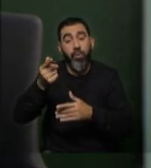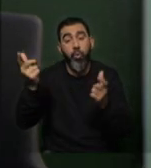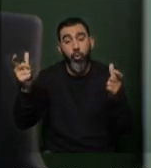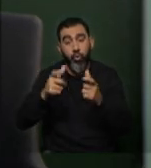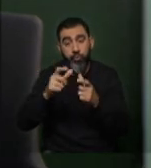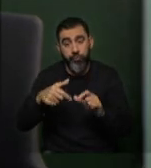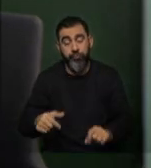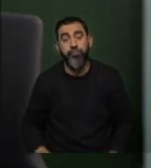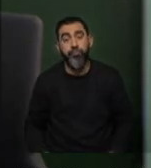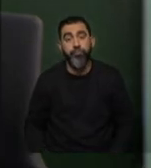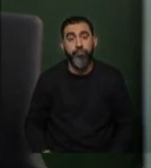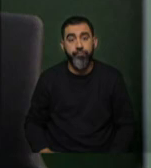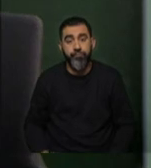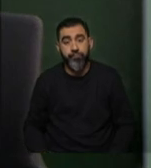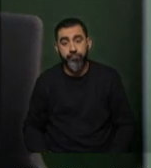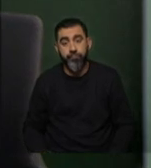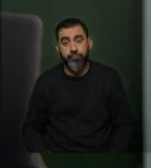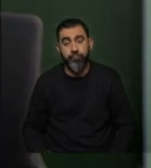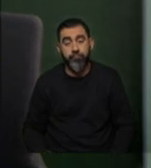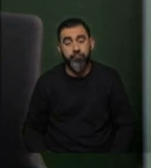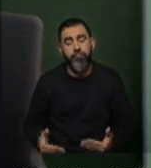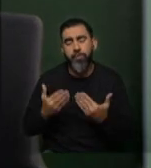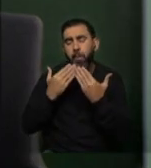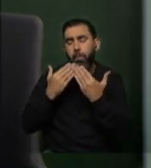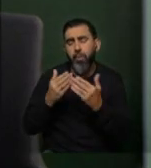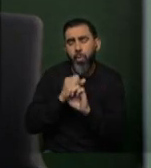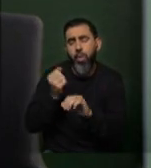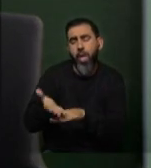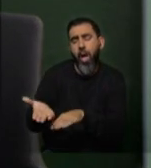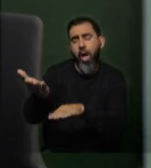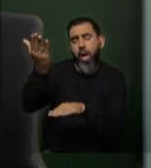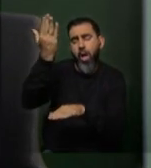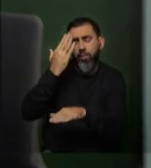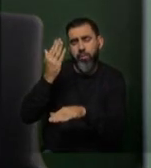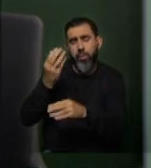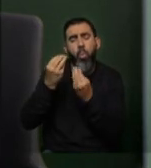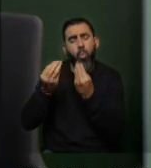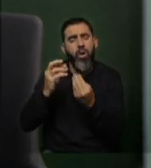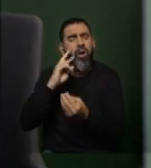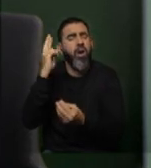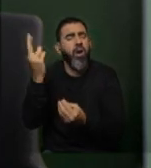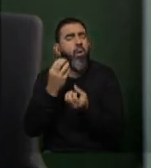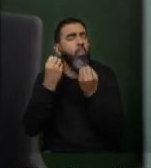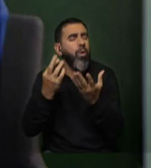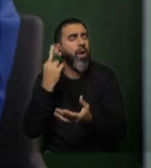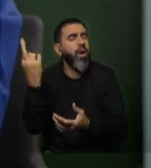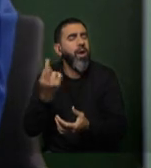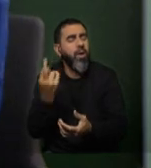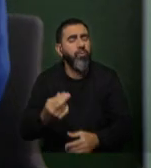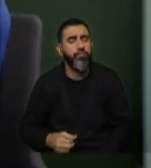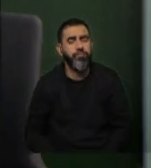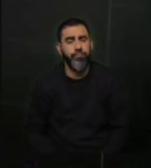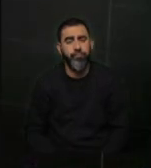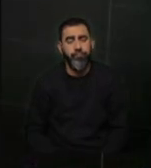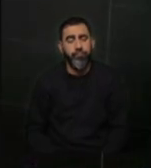Ahí está. Exactamente. Está perfecto. Usted decía, bueno, una batería de preguntas que la podían haber hecho hace mucho tiempo. ¿Cuál es la rareza? ¿Qué es lo que a usted le hace